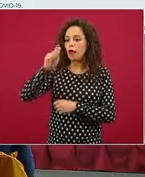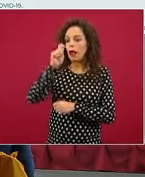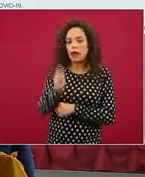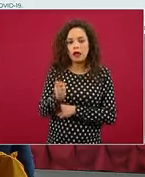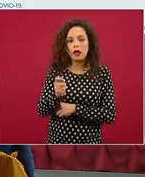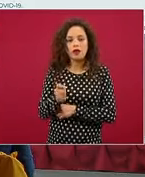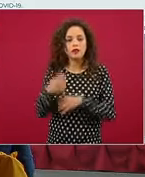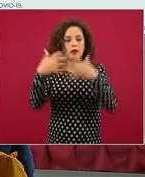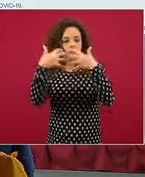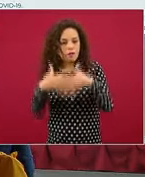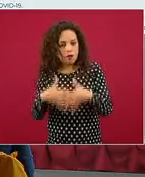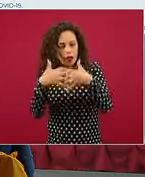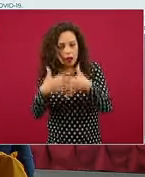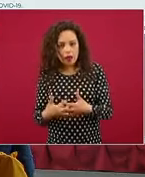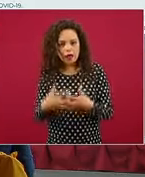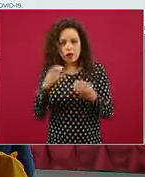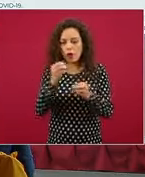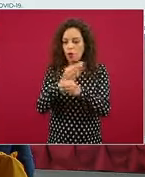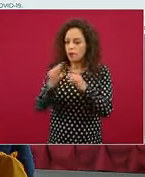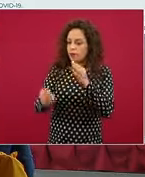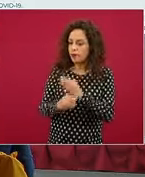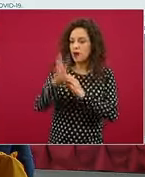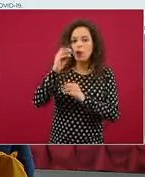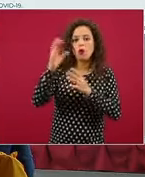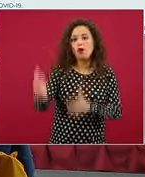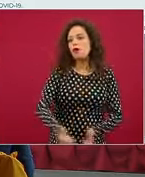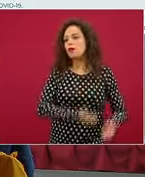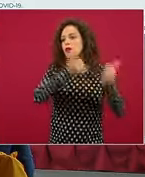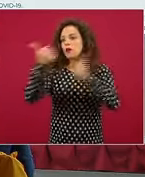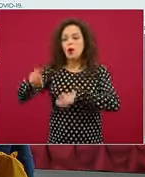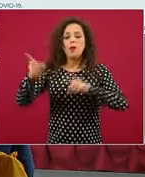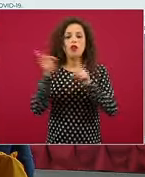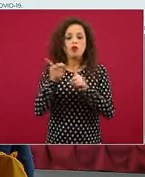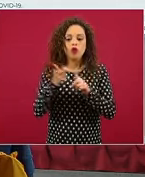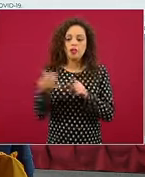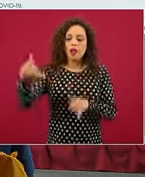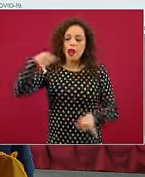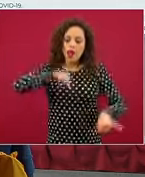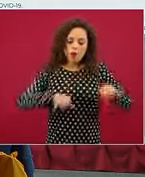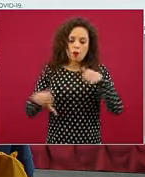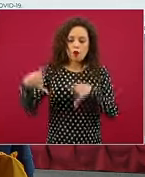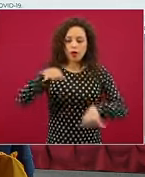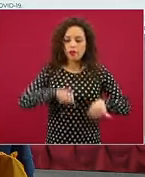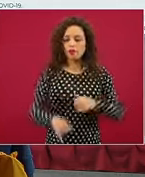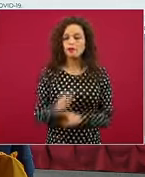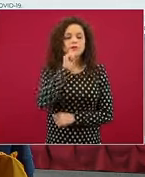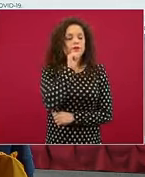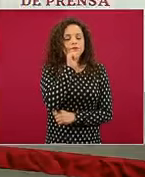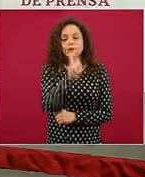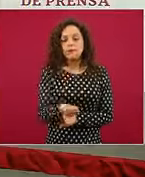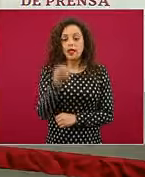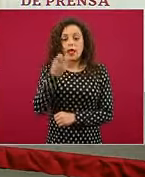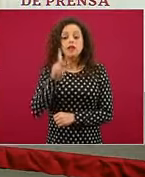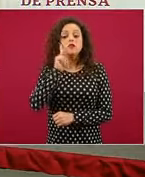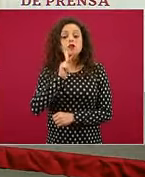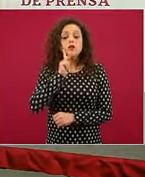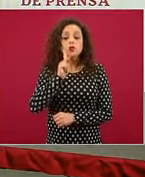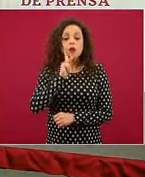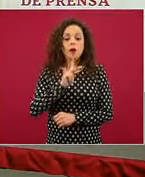una máquina o de enviarla a un laboratorio de referencia de algún tipo. Es una prueba que se